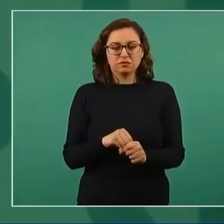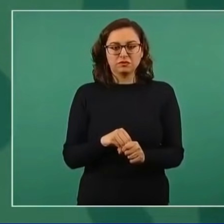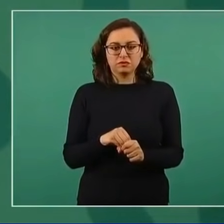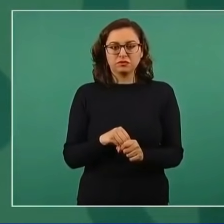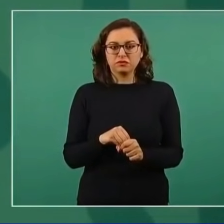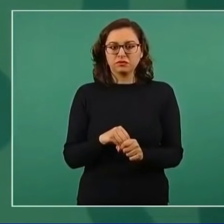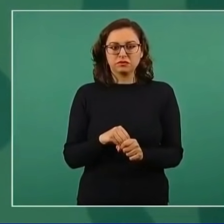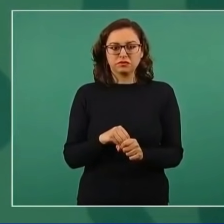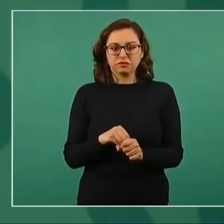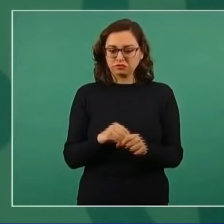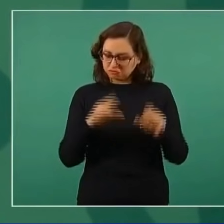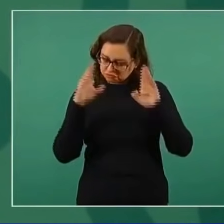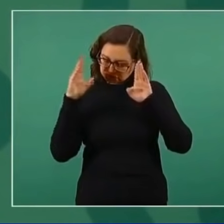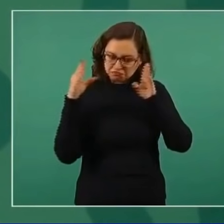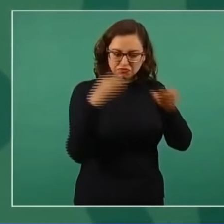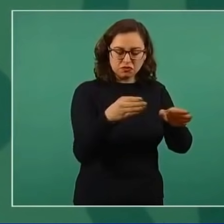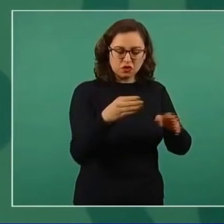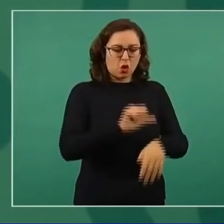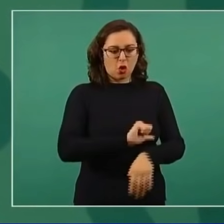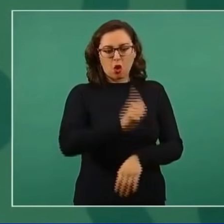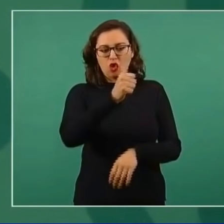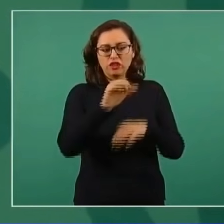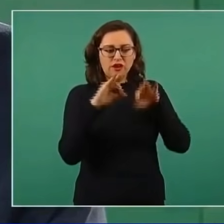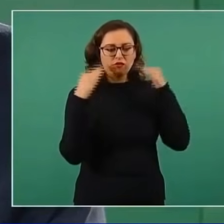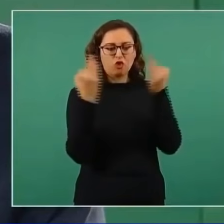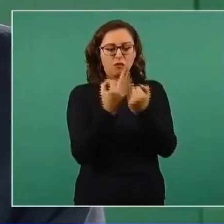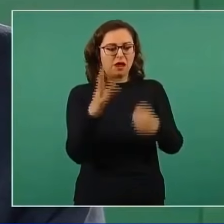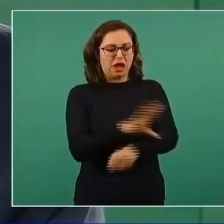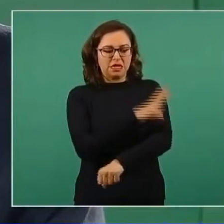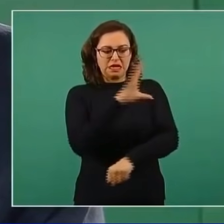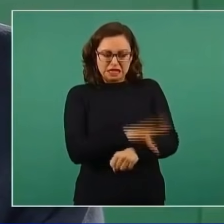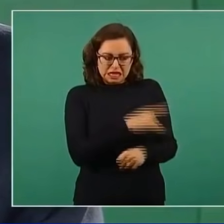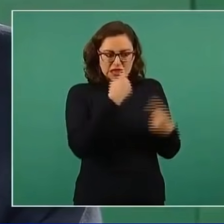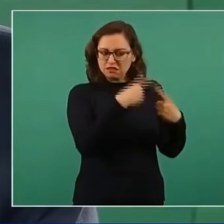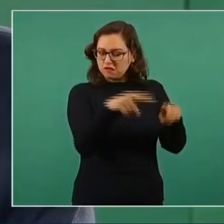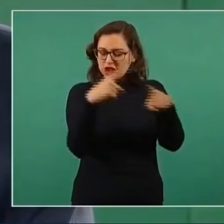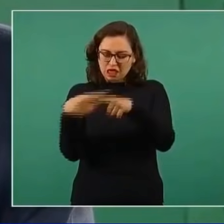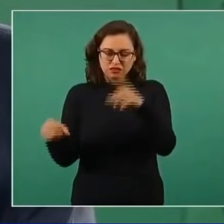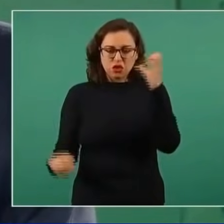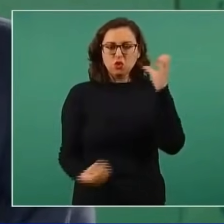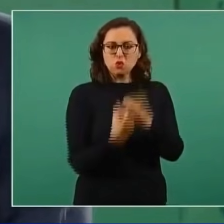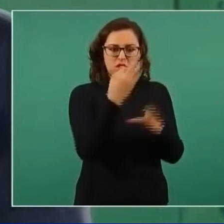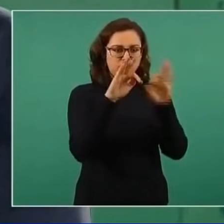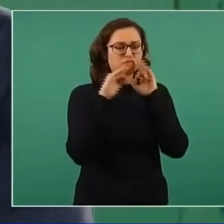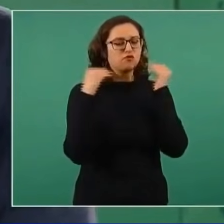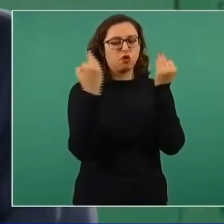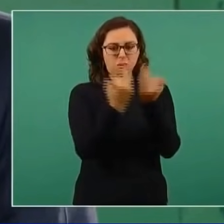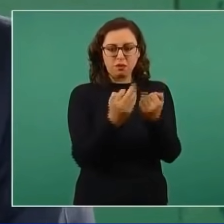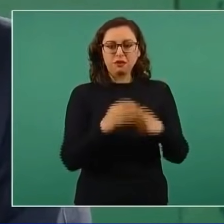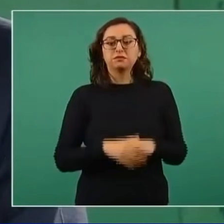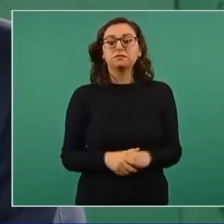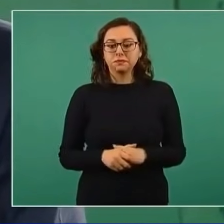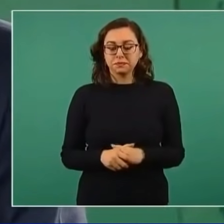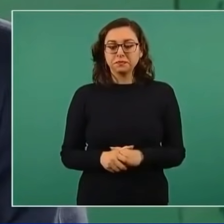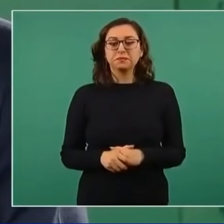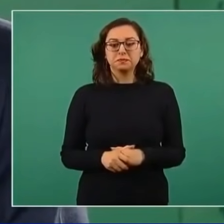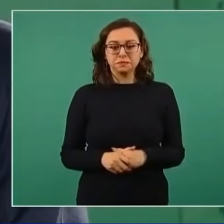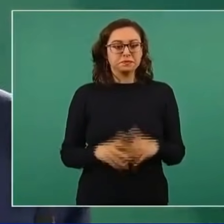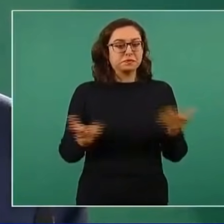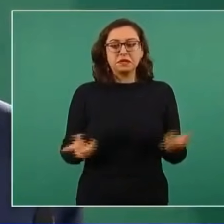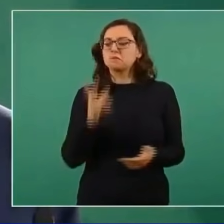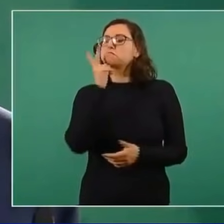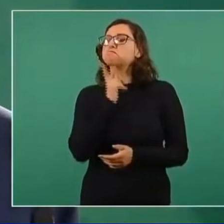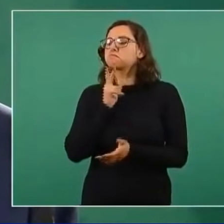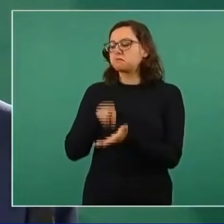a otras energías alternativas. Dicen, ya no se va a necesitar